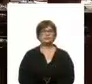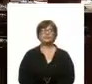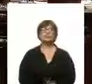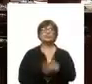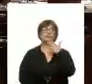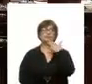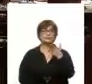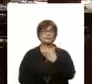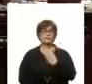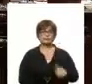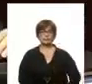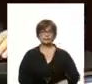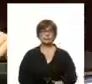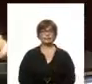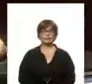Gracias, Presidenta.